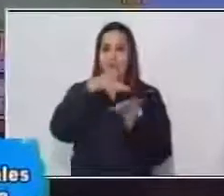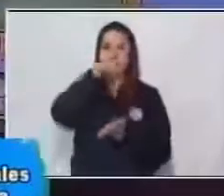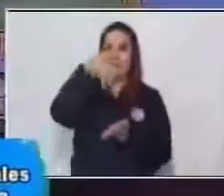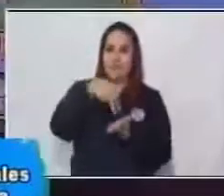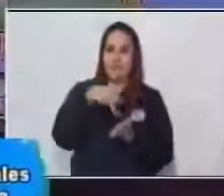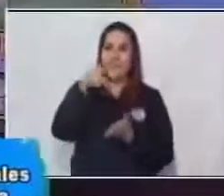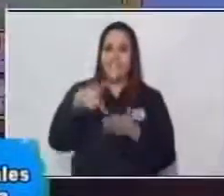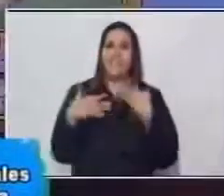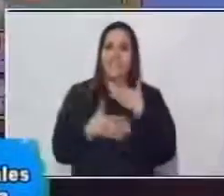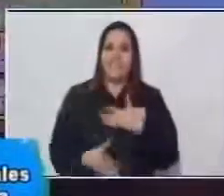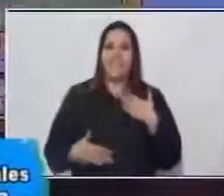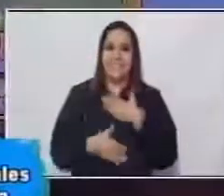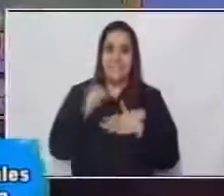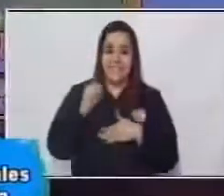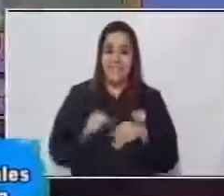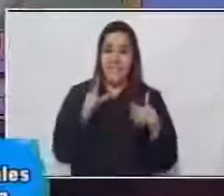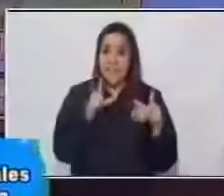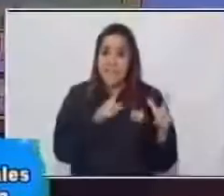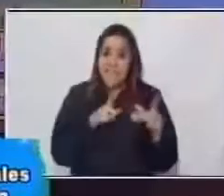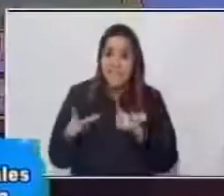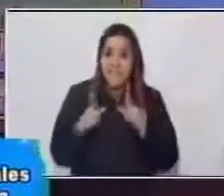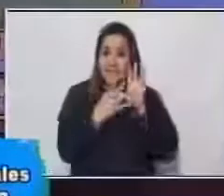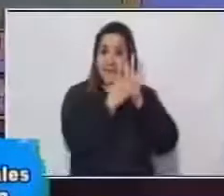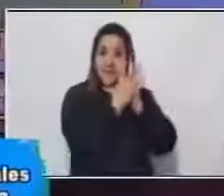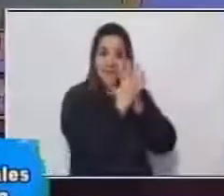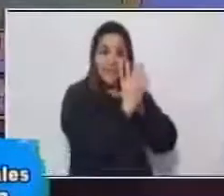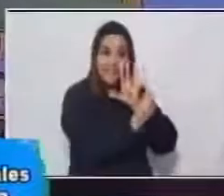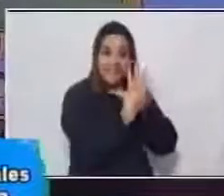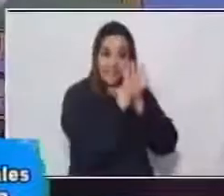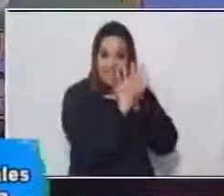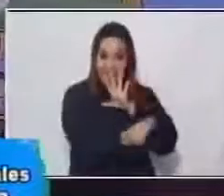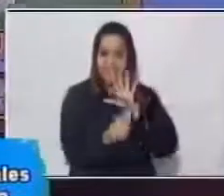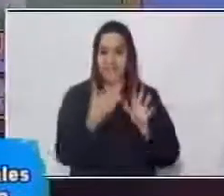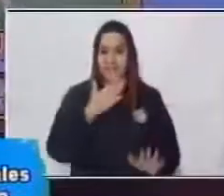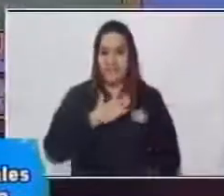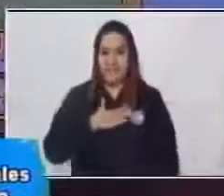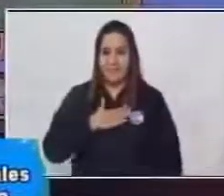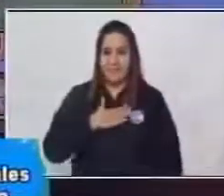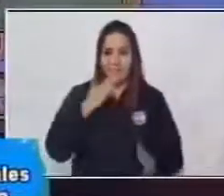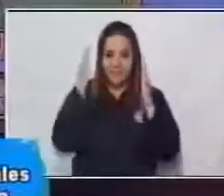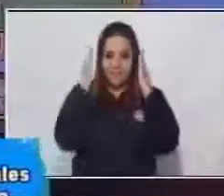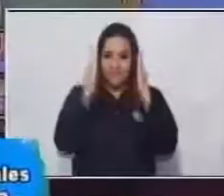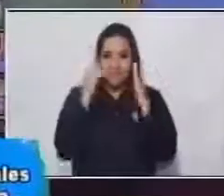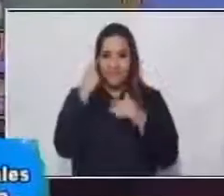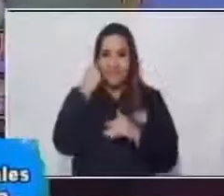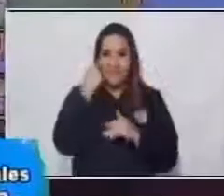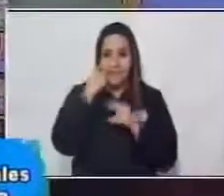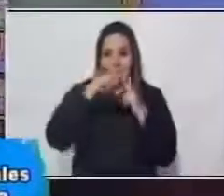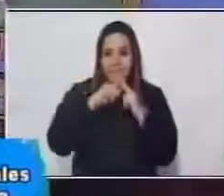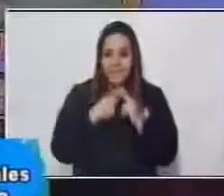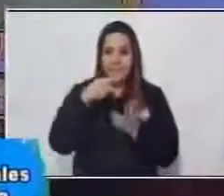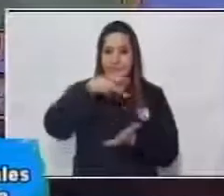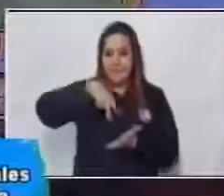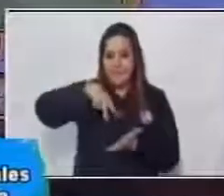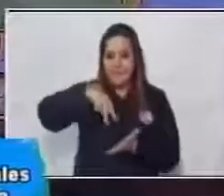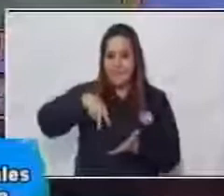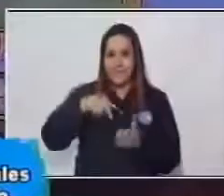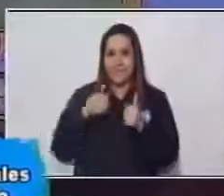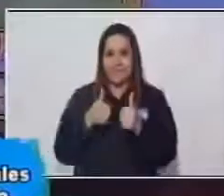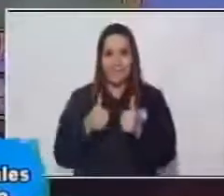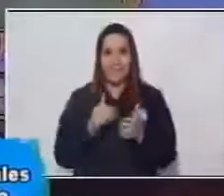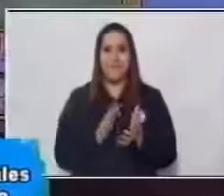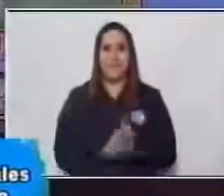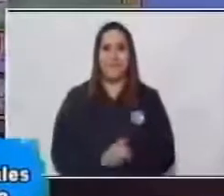vamos a pasar muy bien. ¿Estás listo? Oídos atentos, ojos atentos, para que empecemos a bailar, ¿de acuerdo? Muy